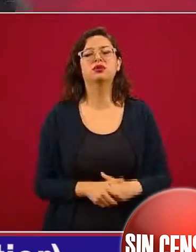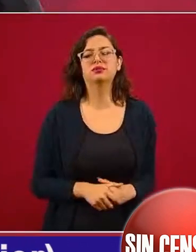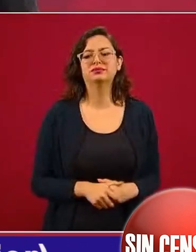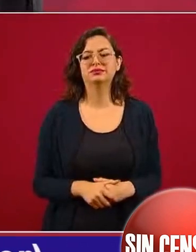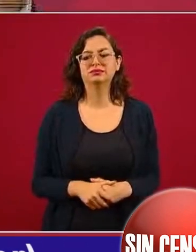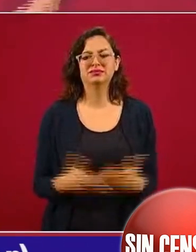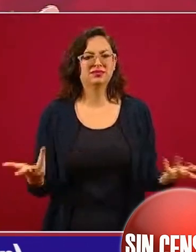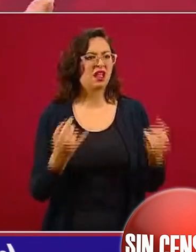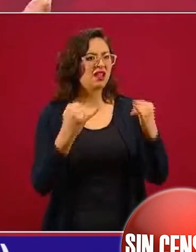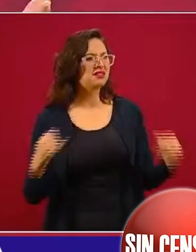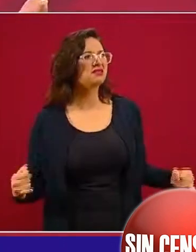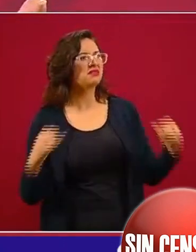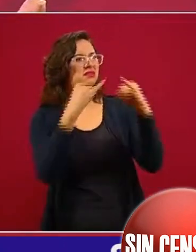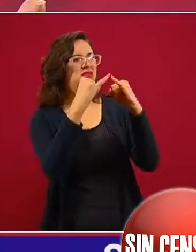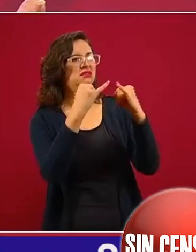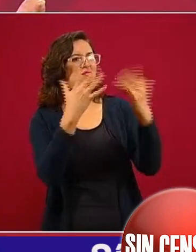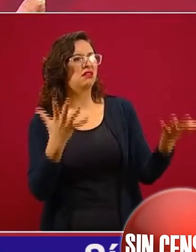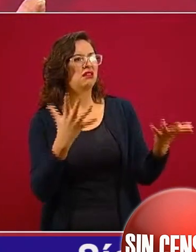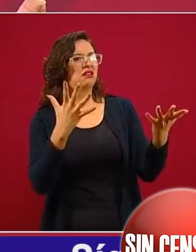¿Para qué el aparato?